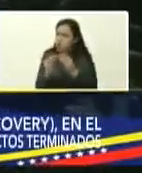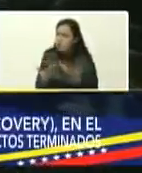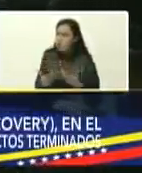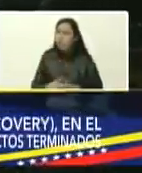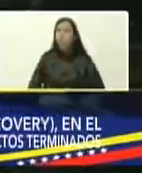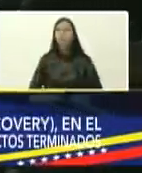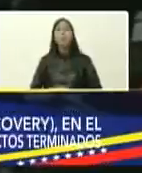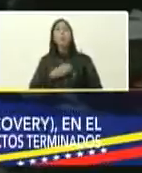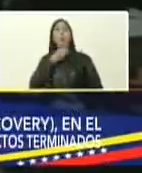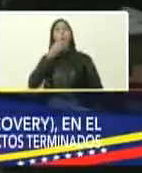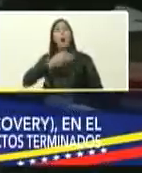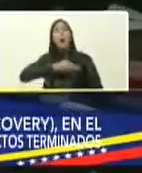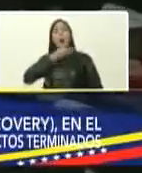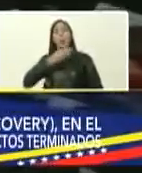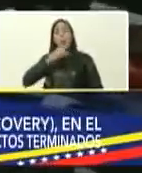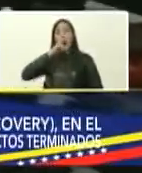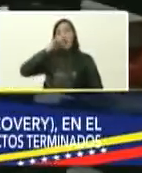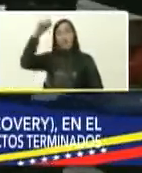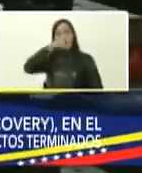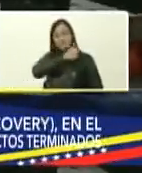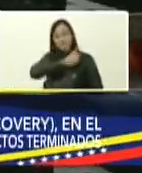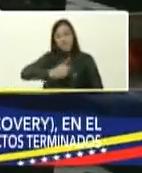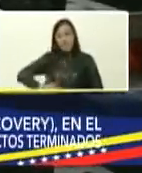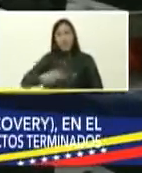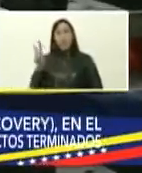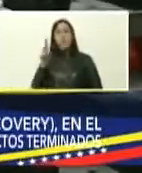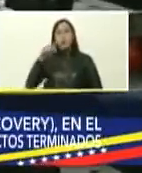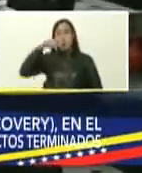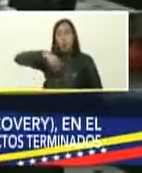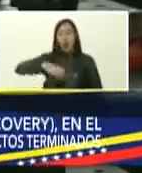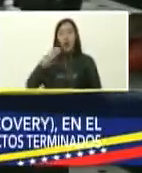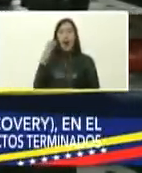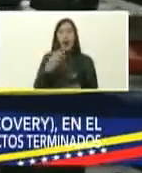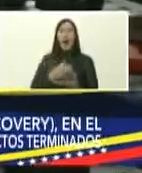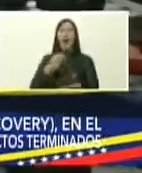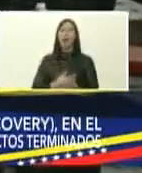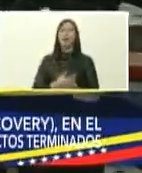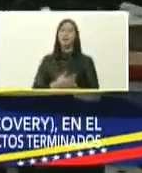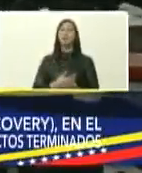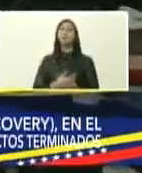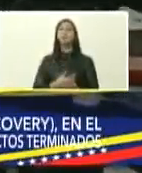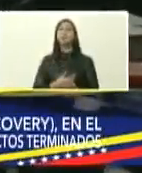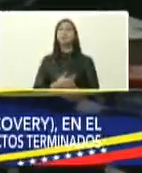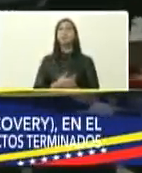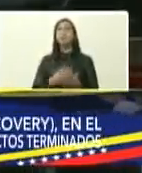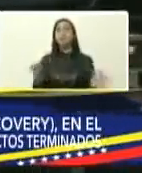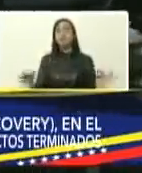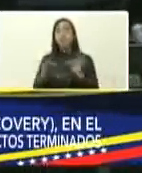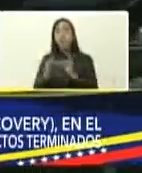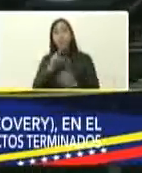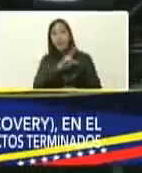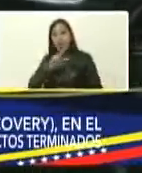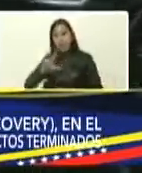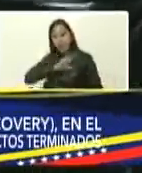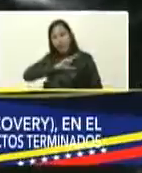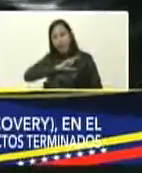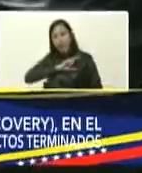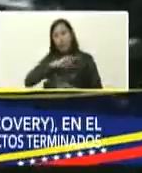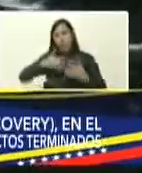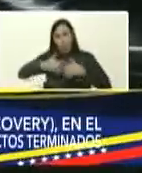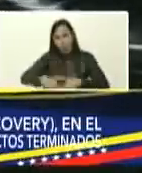Buenas tardes, presidente. Aquí desde Catia, justamente en el lindero entre Catia y el 23 de enero, está ubicada la empresa